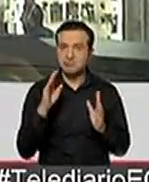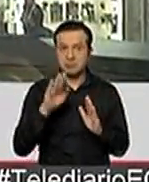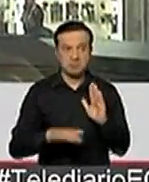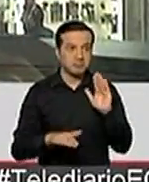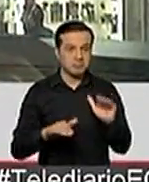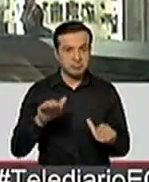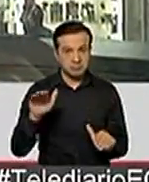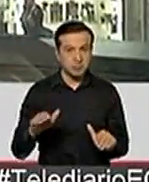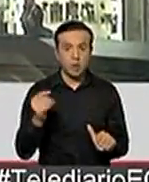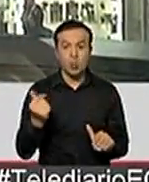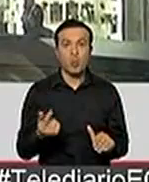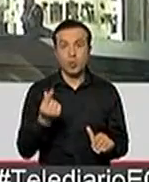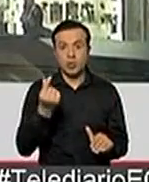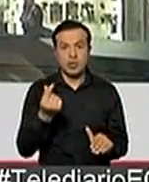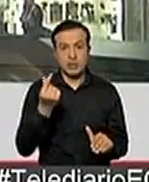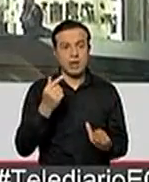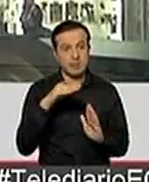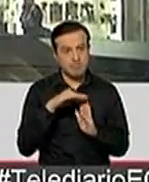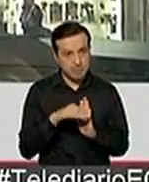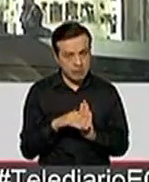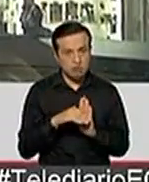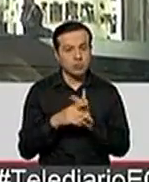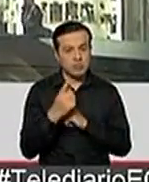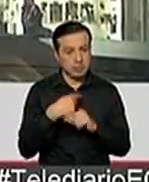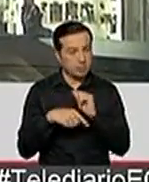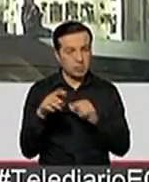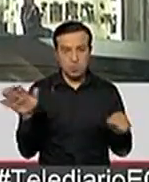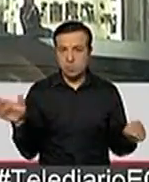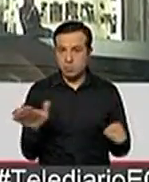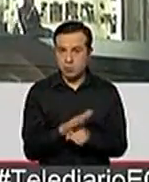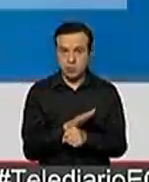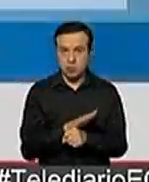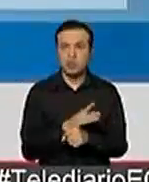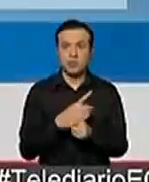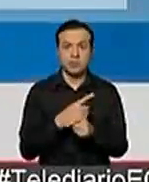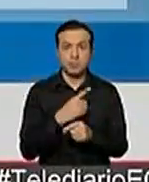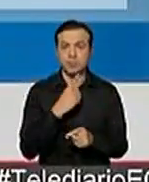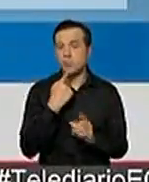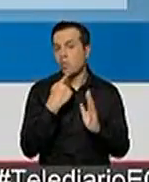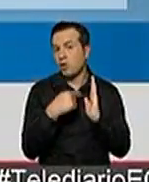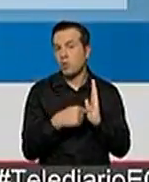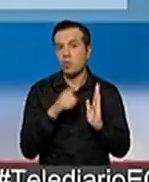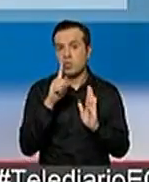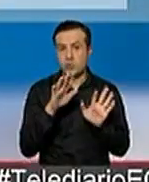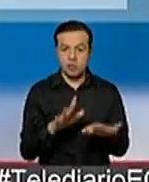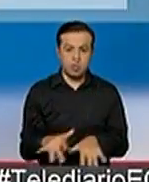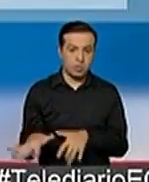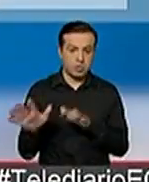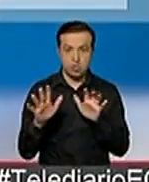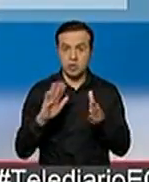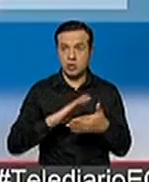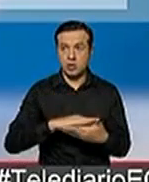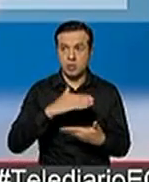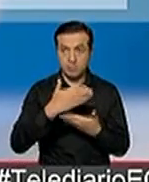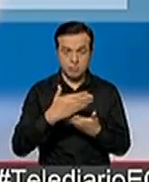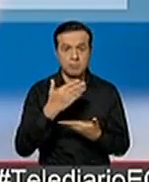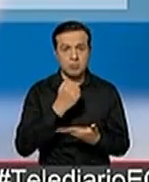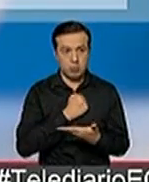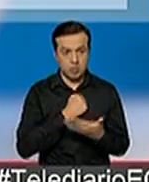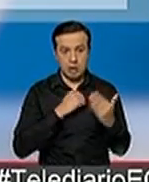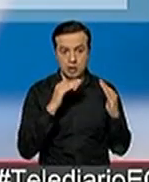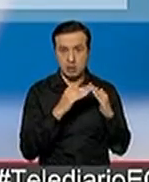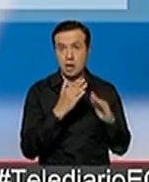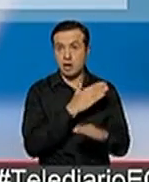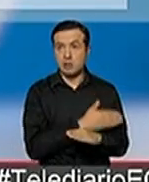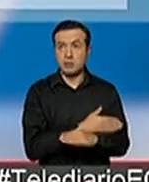nuestra utilidad en este caso para poder ser ya competitivos en el mercado. Por ejemplo, una computadora portátil básica para el hogar